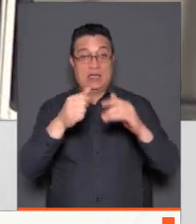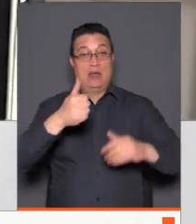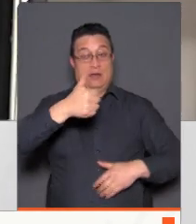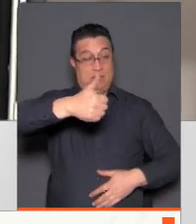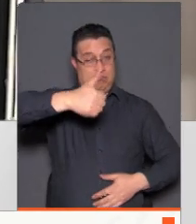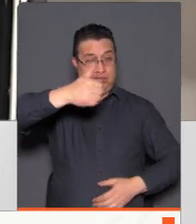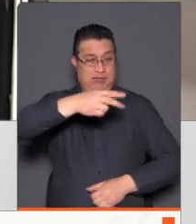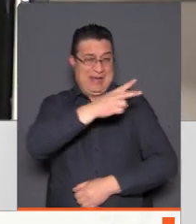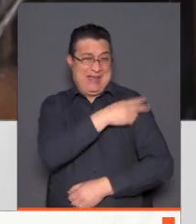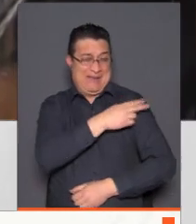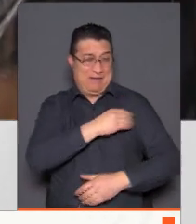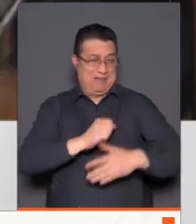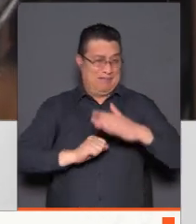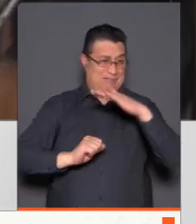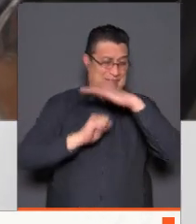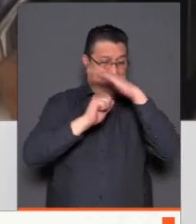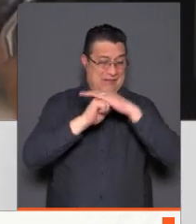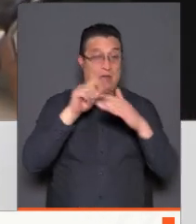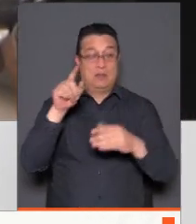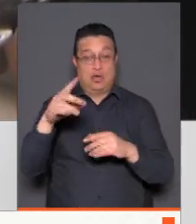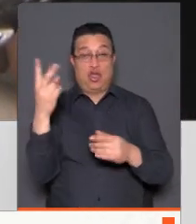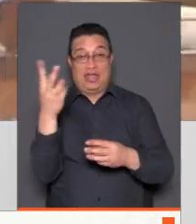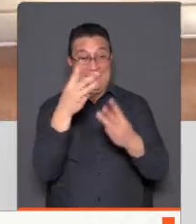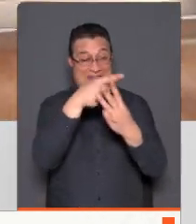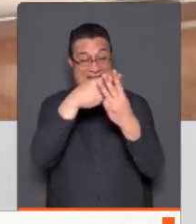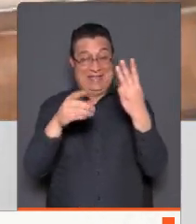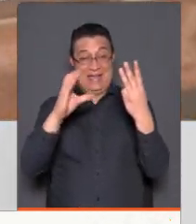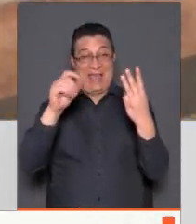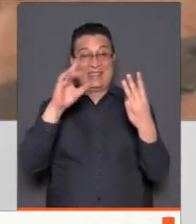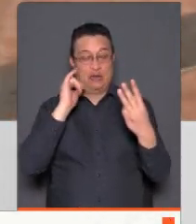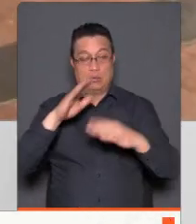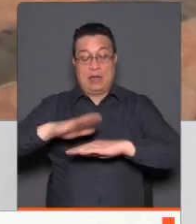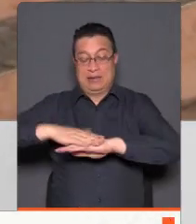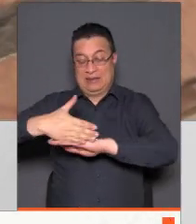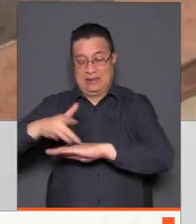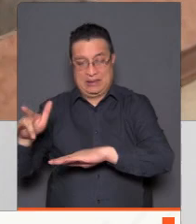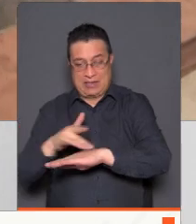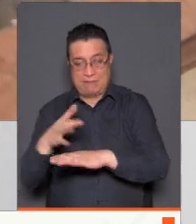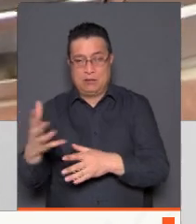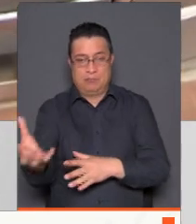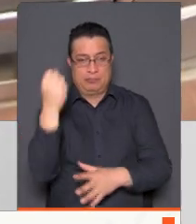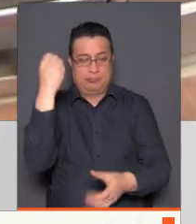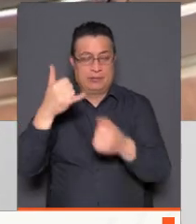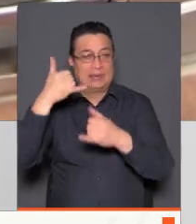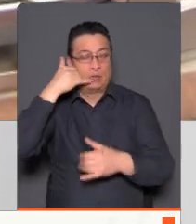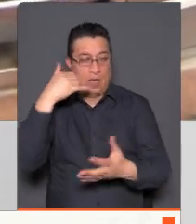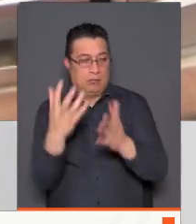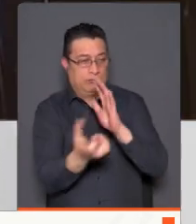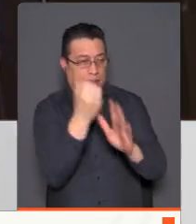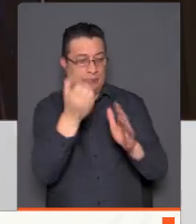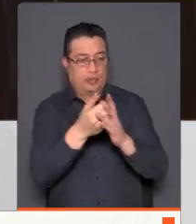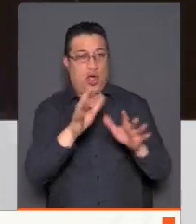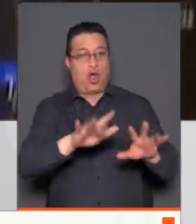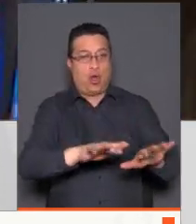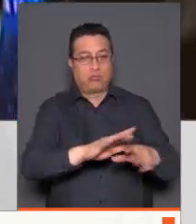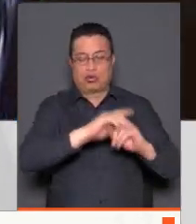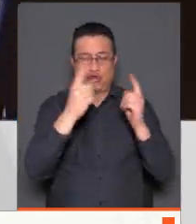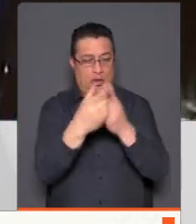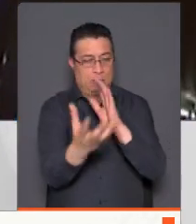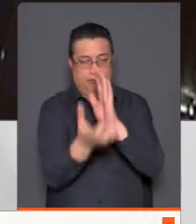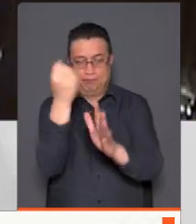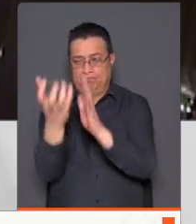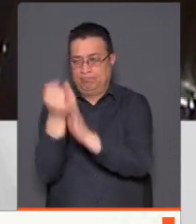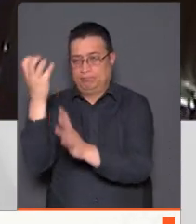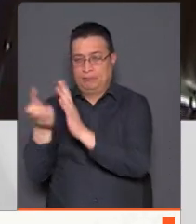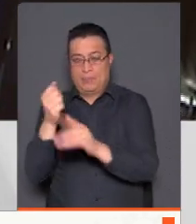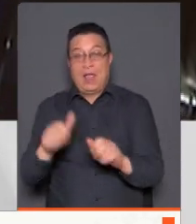Sol, Enjoy y también Dreams, le quitó tablets, requisó las tablets, los celulares, los computadores de todos ellos y además a